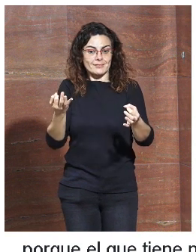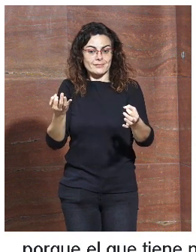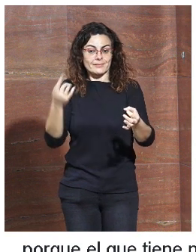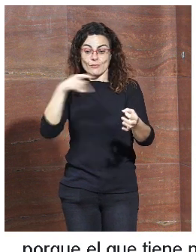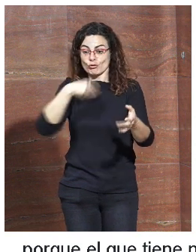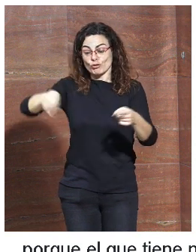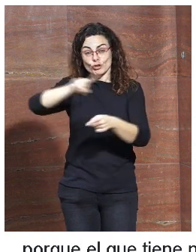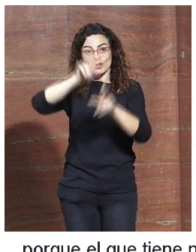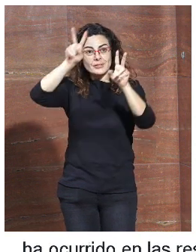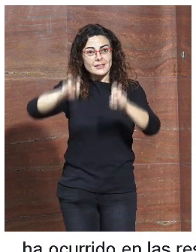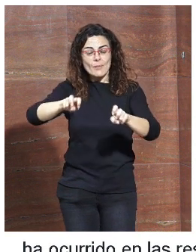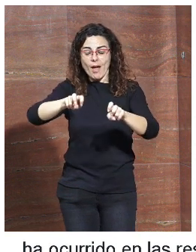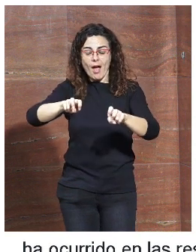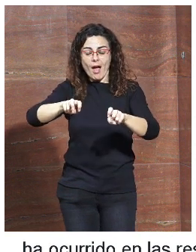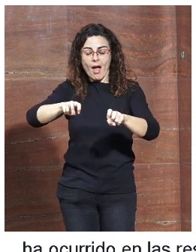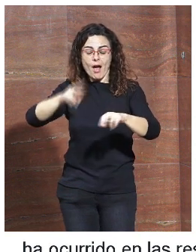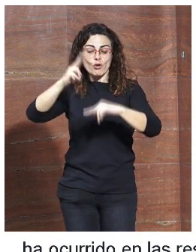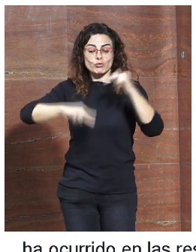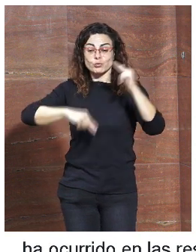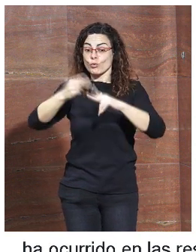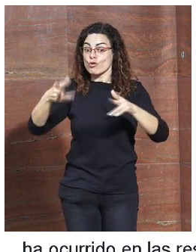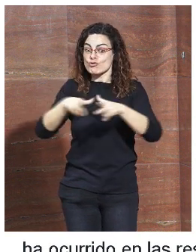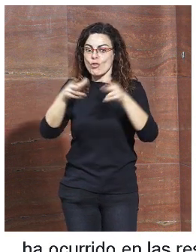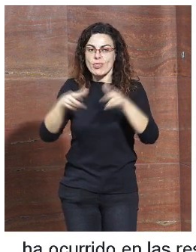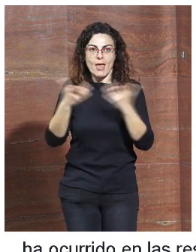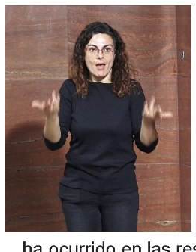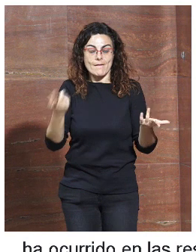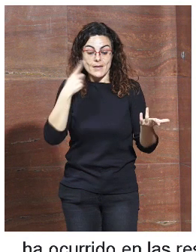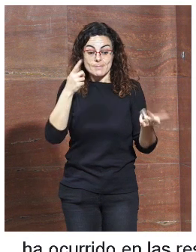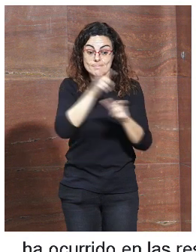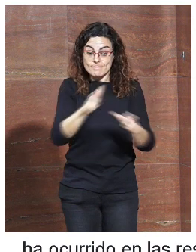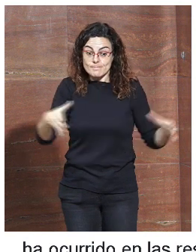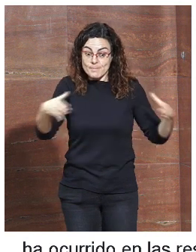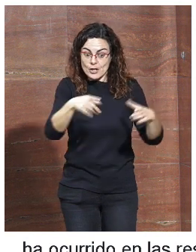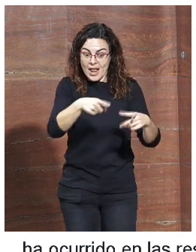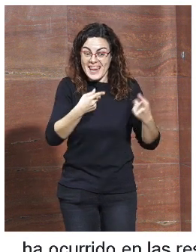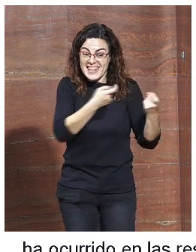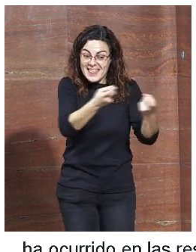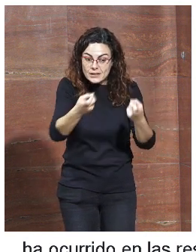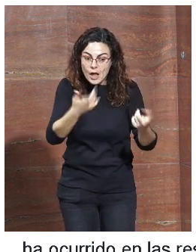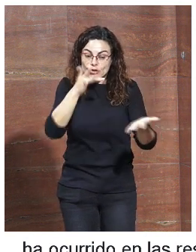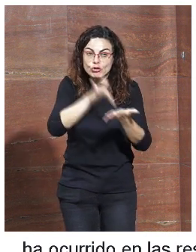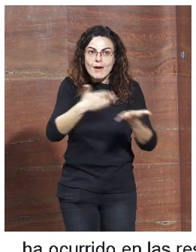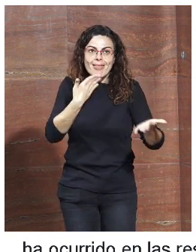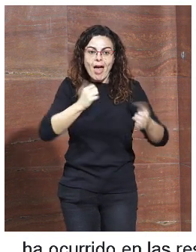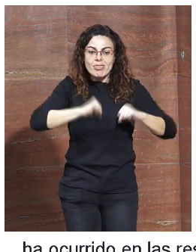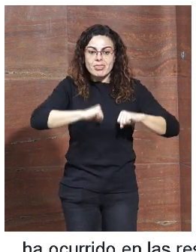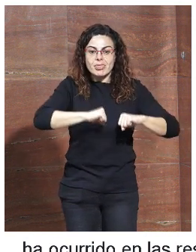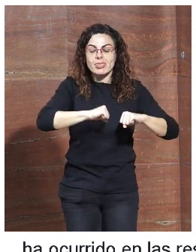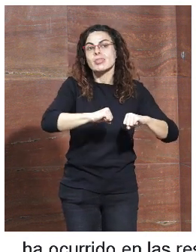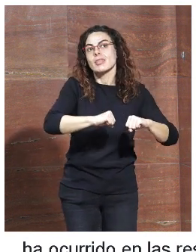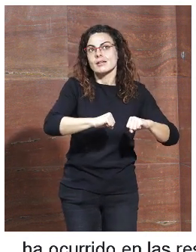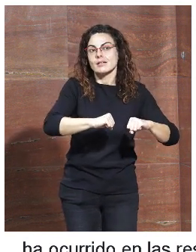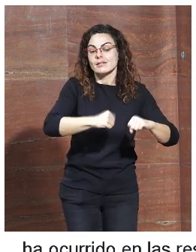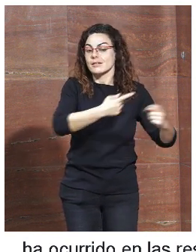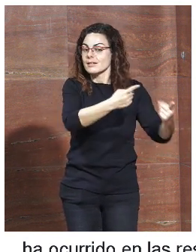que colaboramos todos, y las necesidades de las personas cuando empiezan a envejecer no son, como